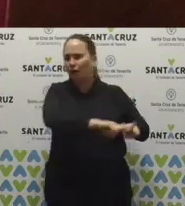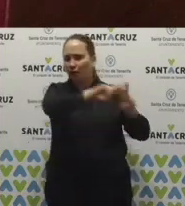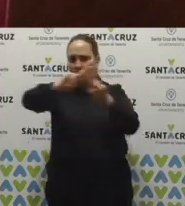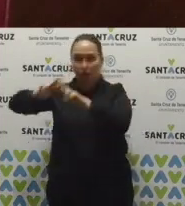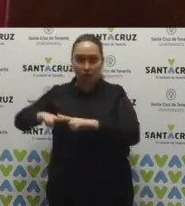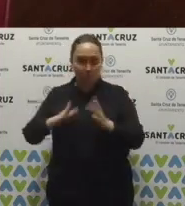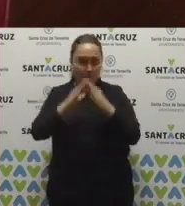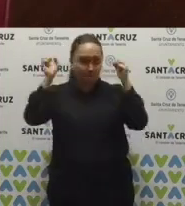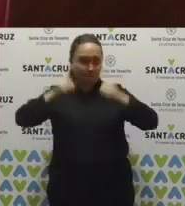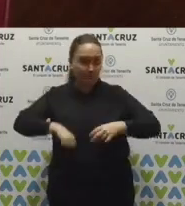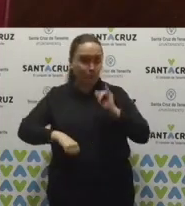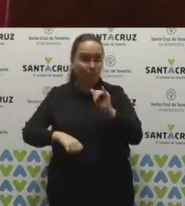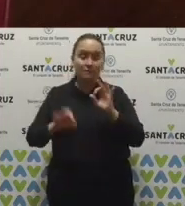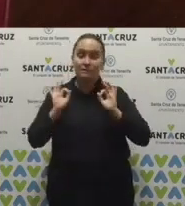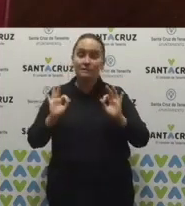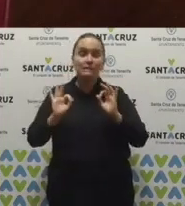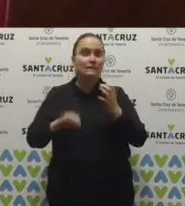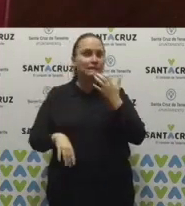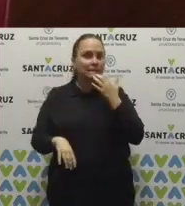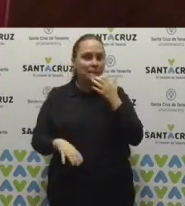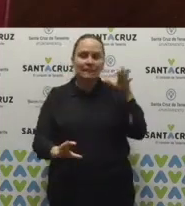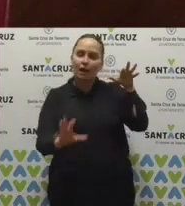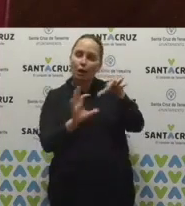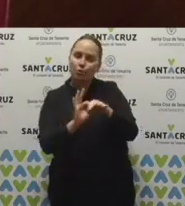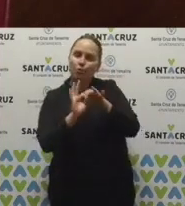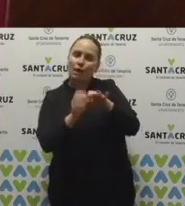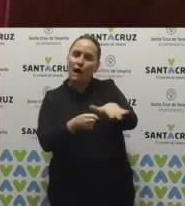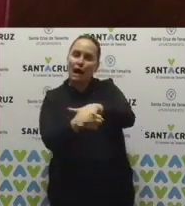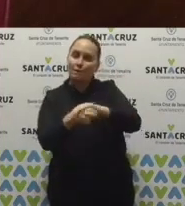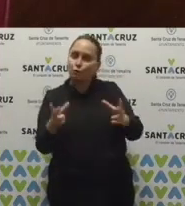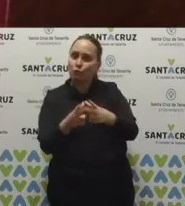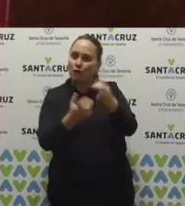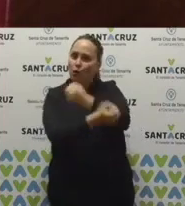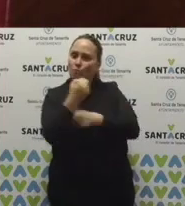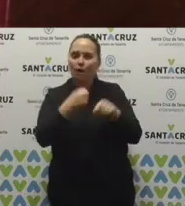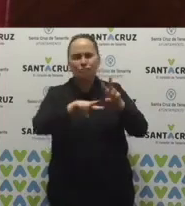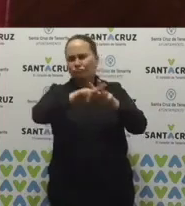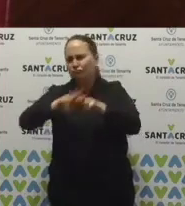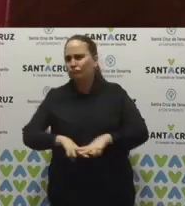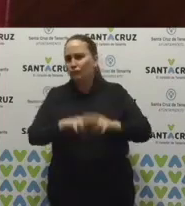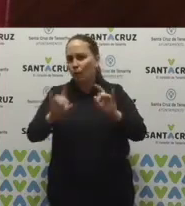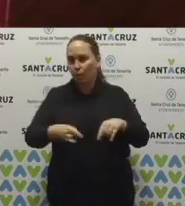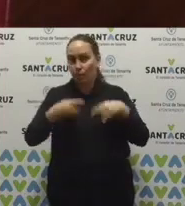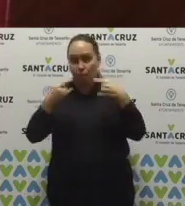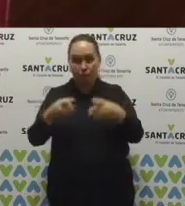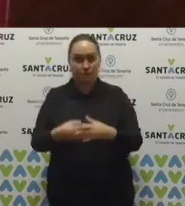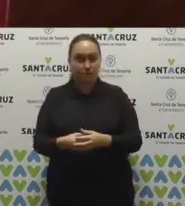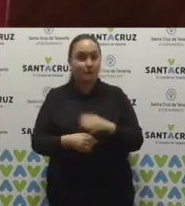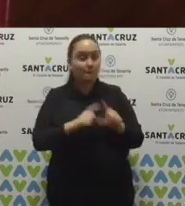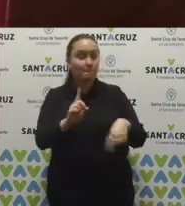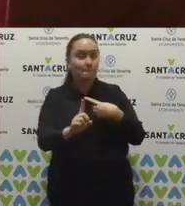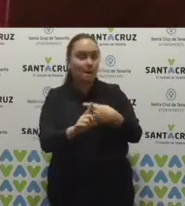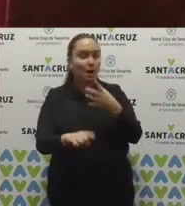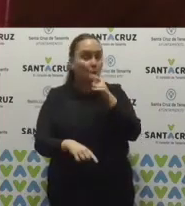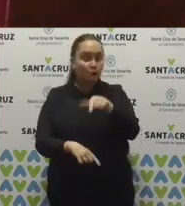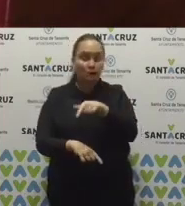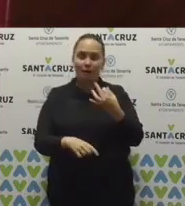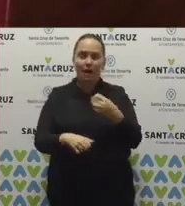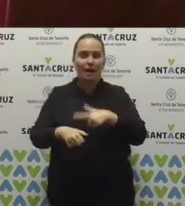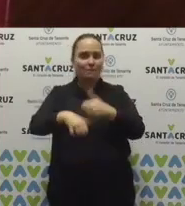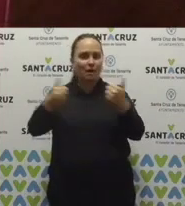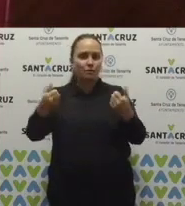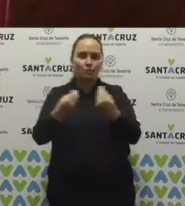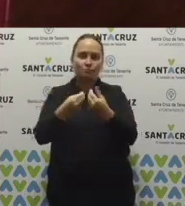sobre todo aquellas que tienen una especial incidencia en el ámbito de lo social y lo económico además porque esto tiene que ir aparejado con